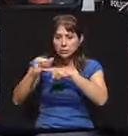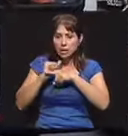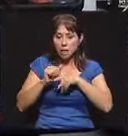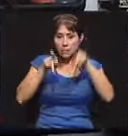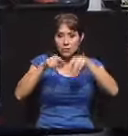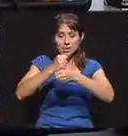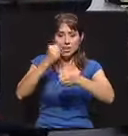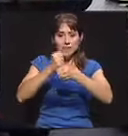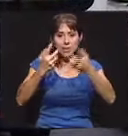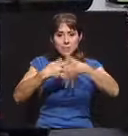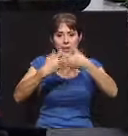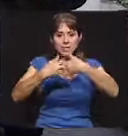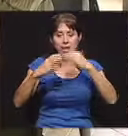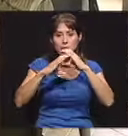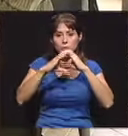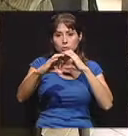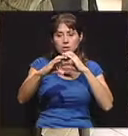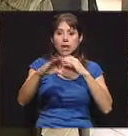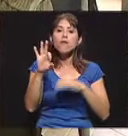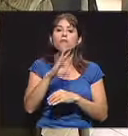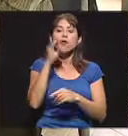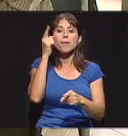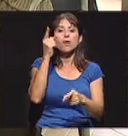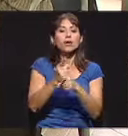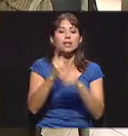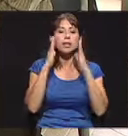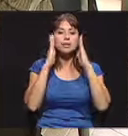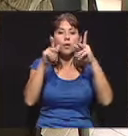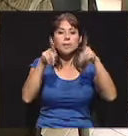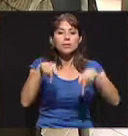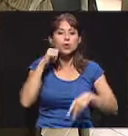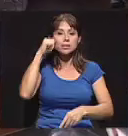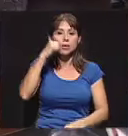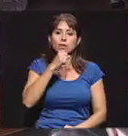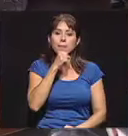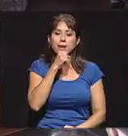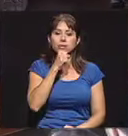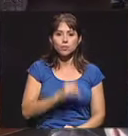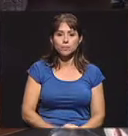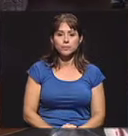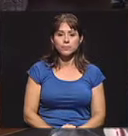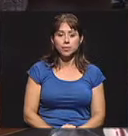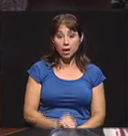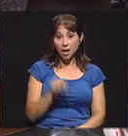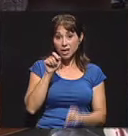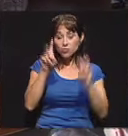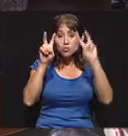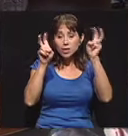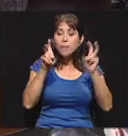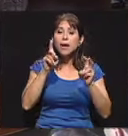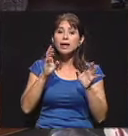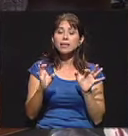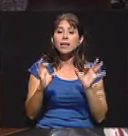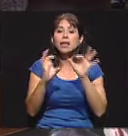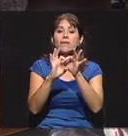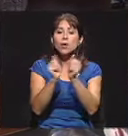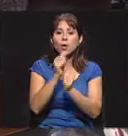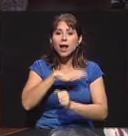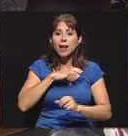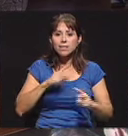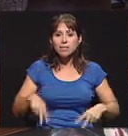transporte público sobre la forma correcta de atención a la población adulta mayor. Esto es un tema que sin duda tiene que ver con